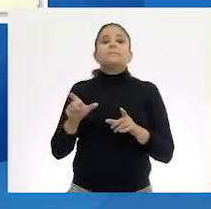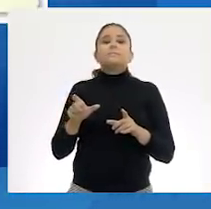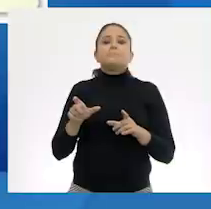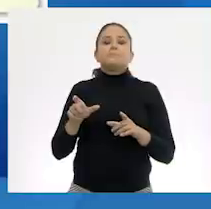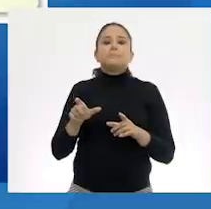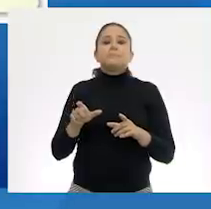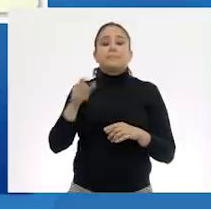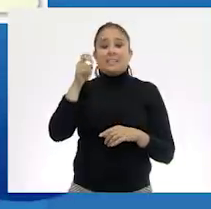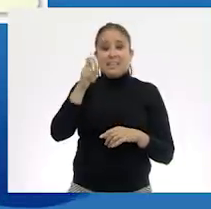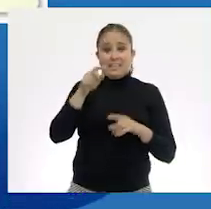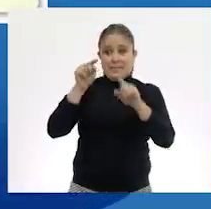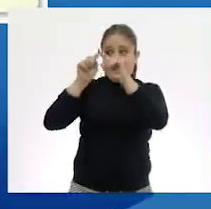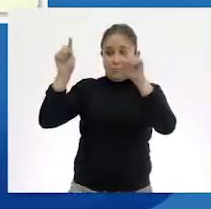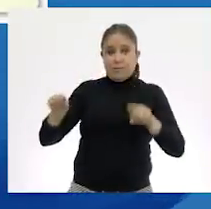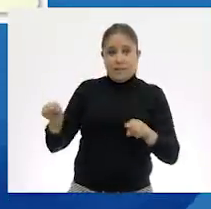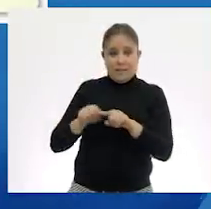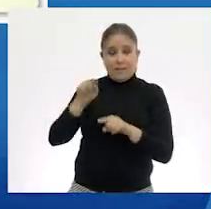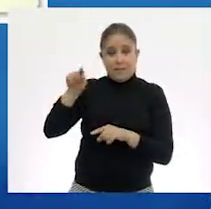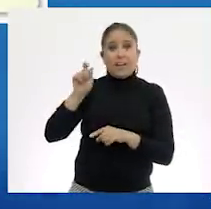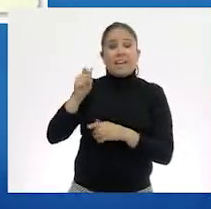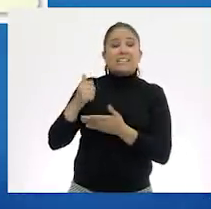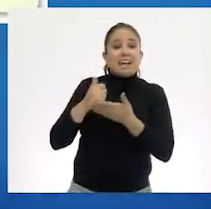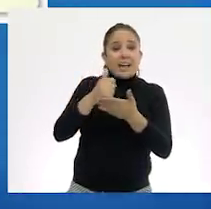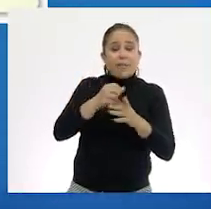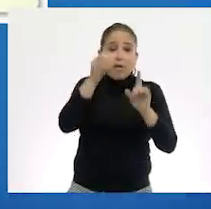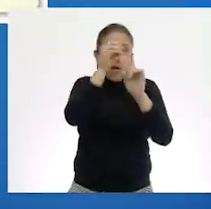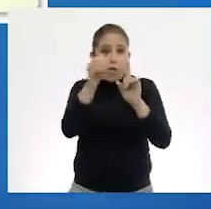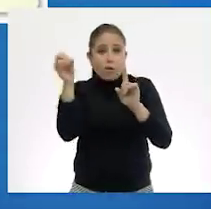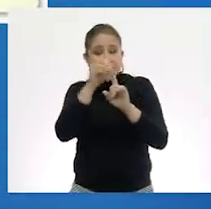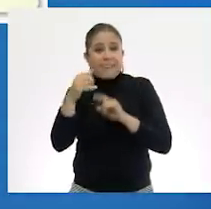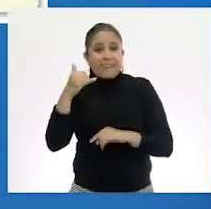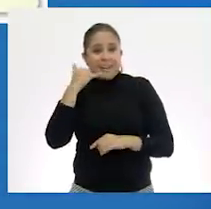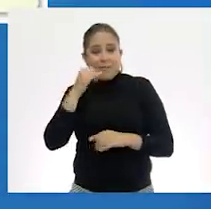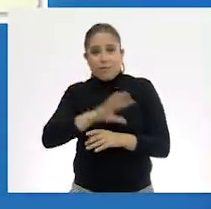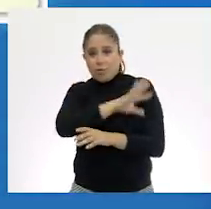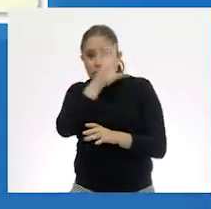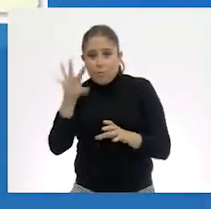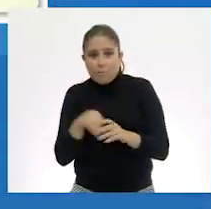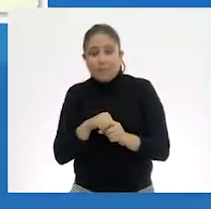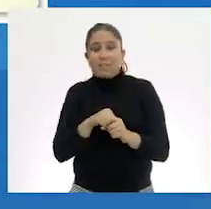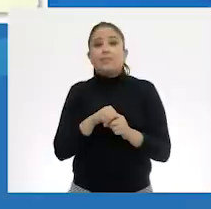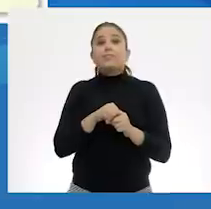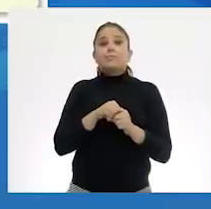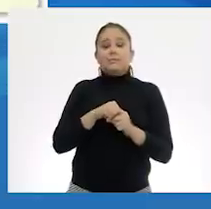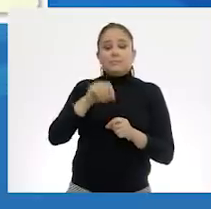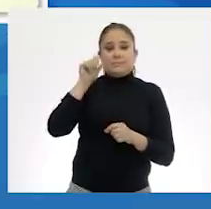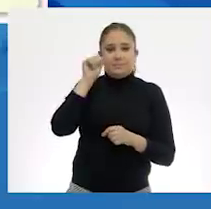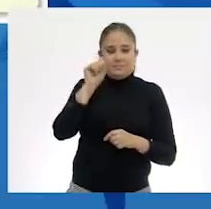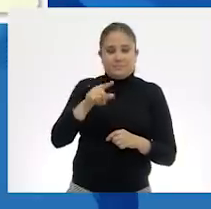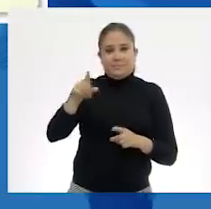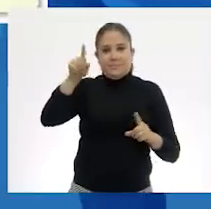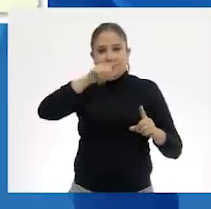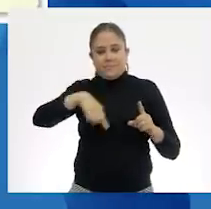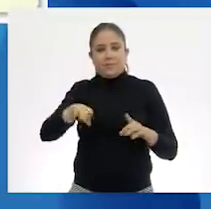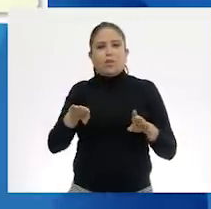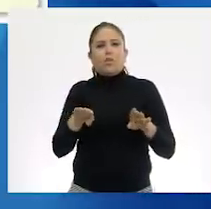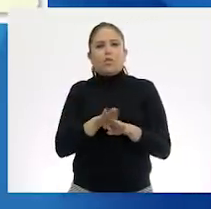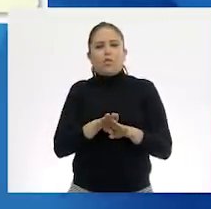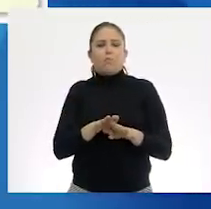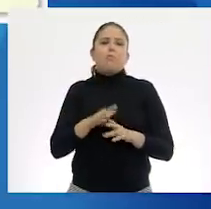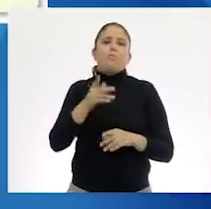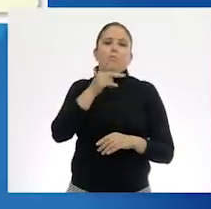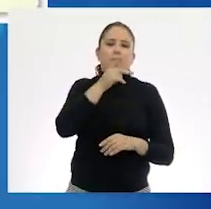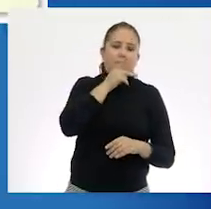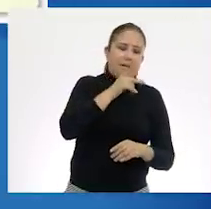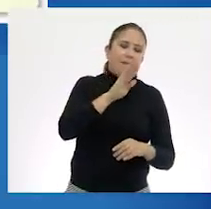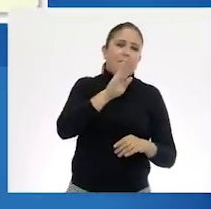bien. Ese cuadro es el que nos va a ayudar a organizar todo nuestro teléfono, ya que ahí están todos los datos que nos están solicitando, como el apellido